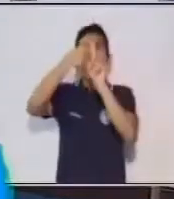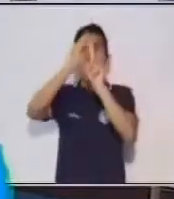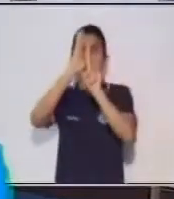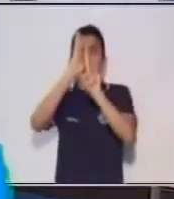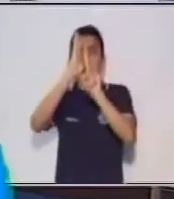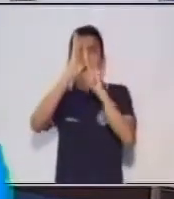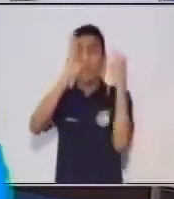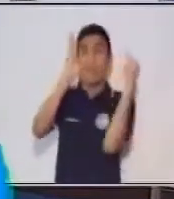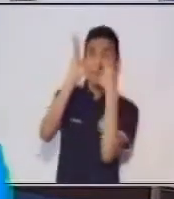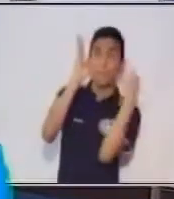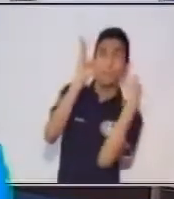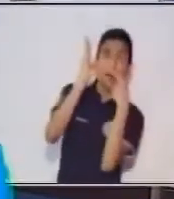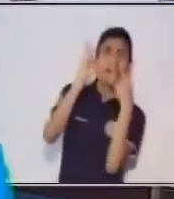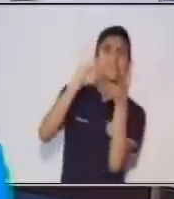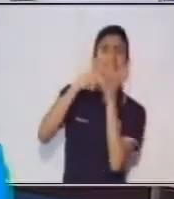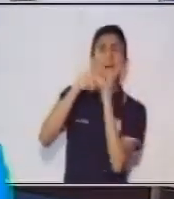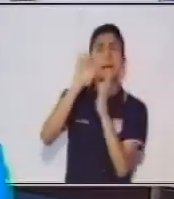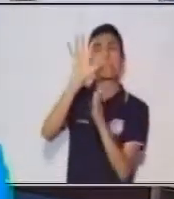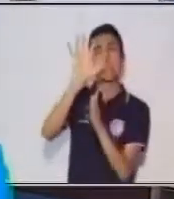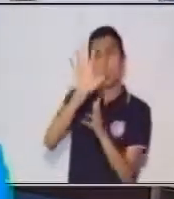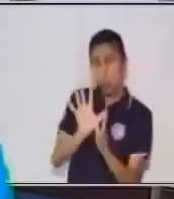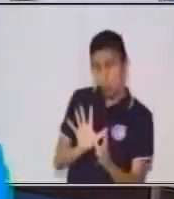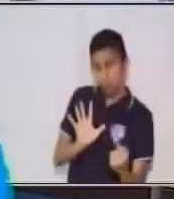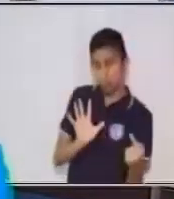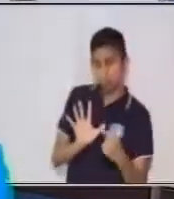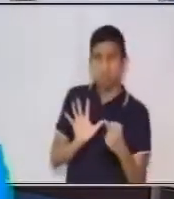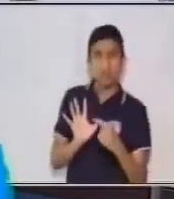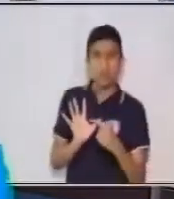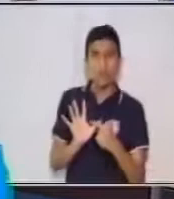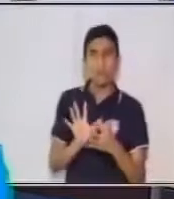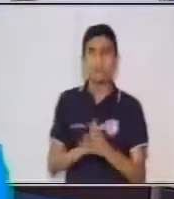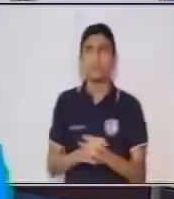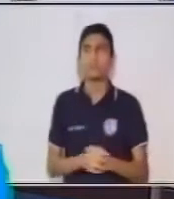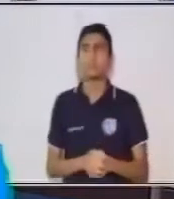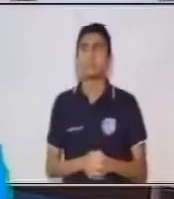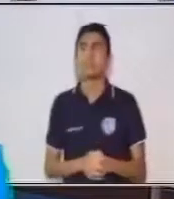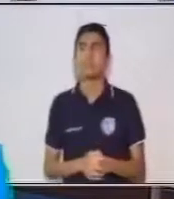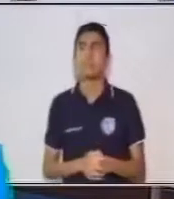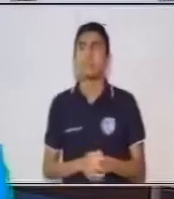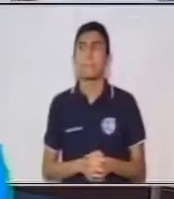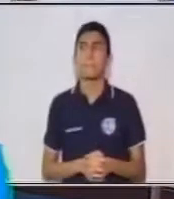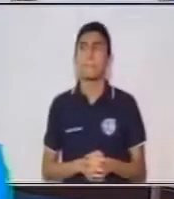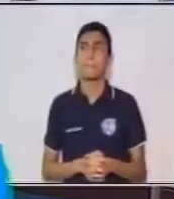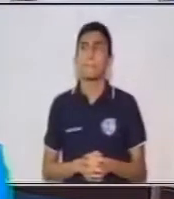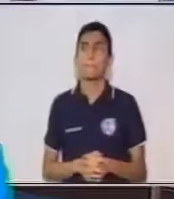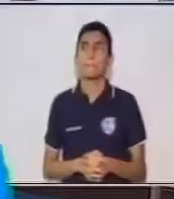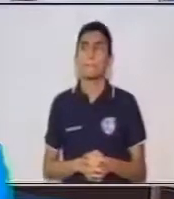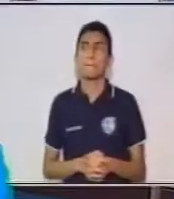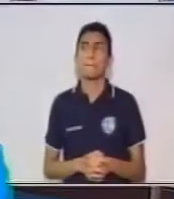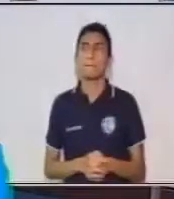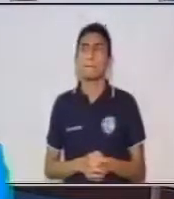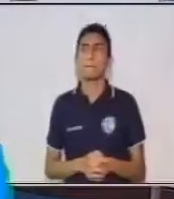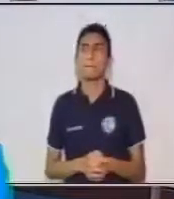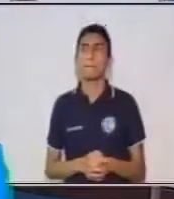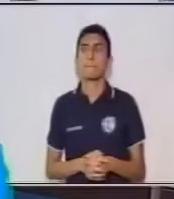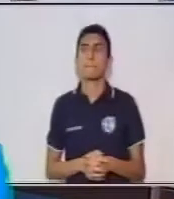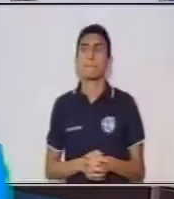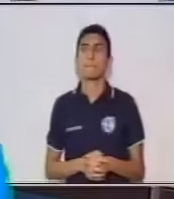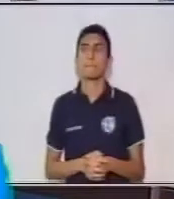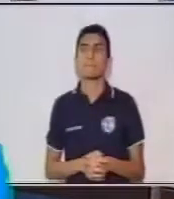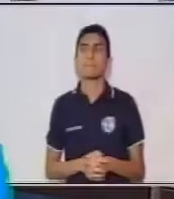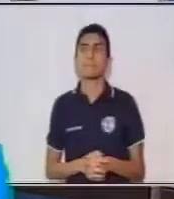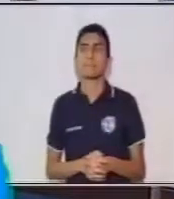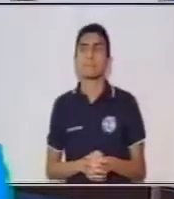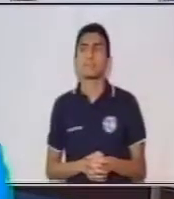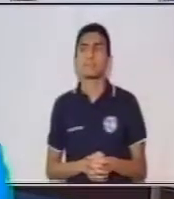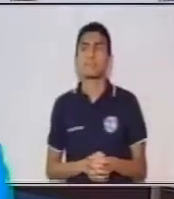y el 6 es esta, es la C que tenemos en